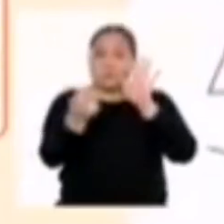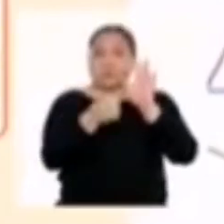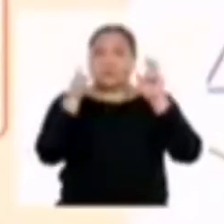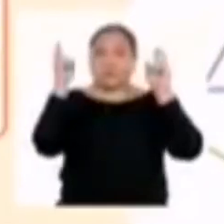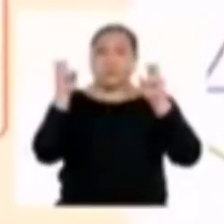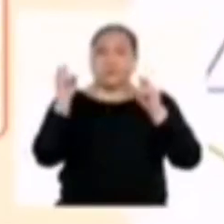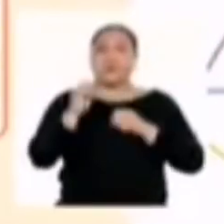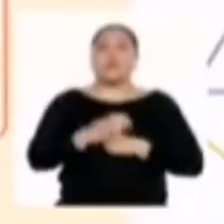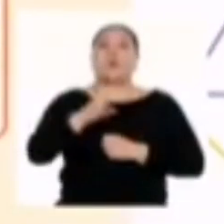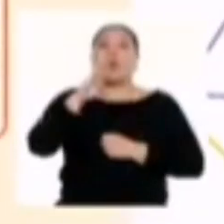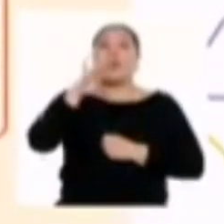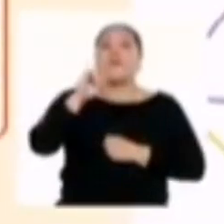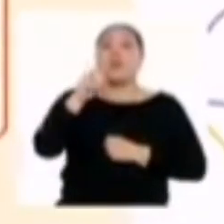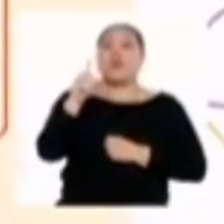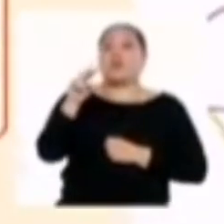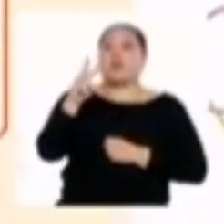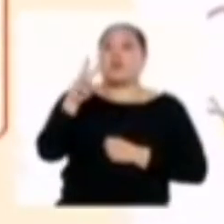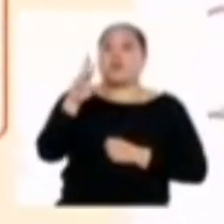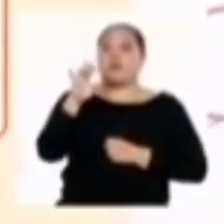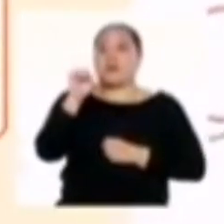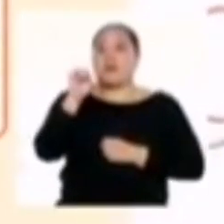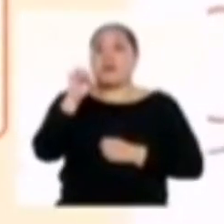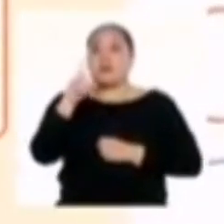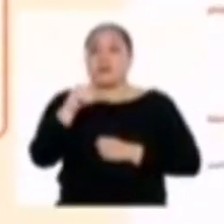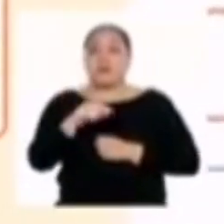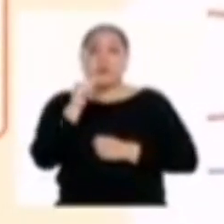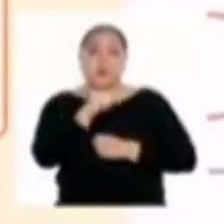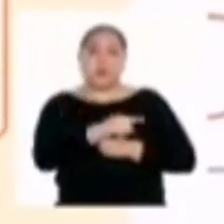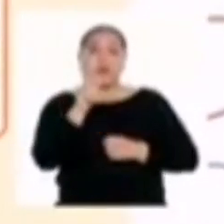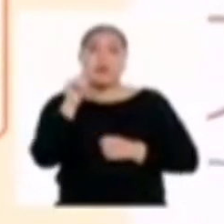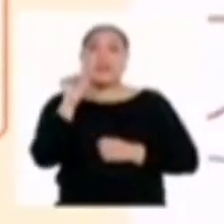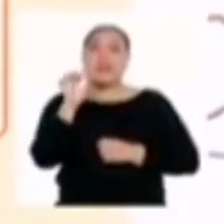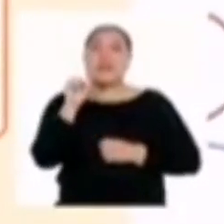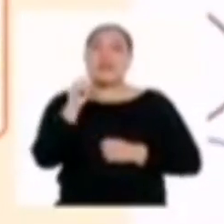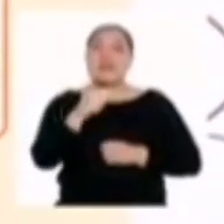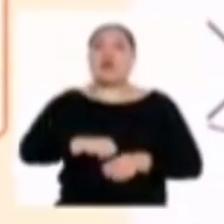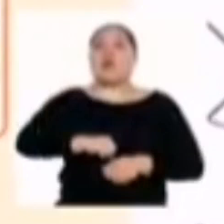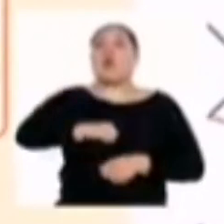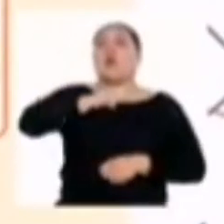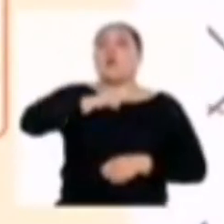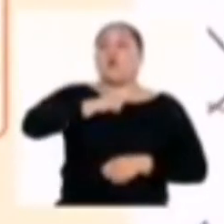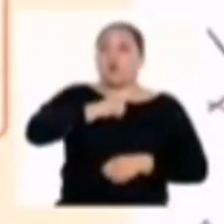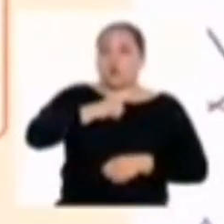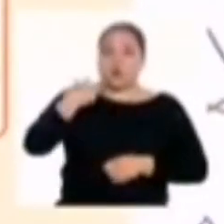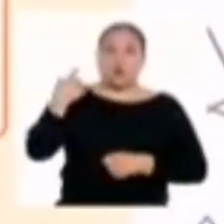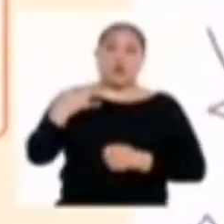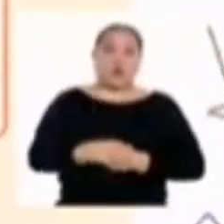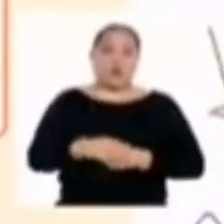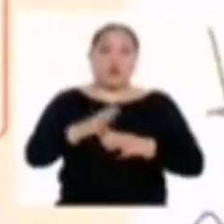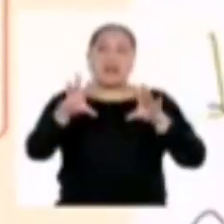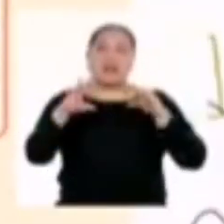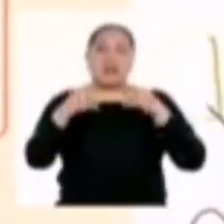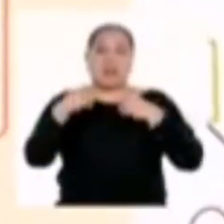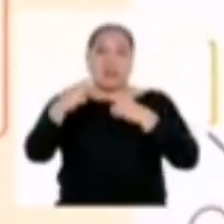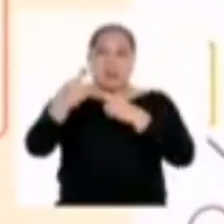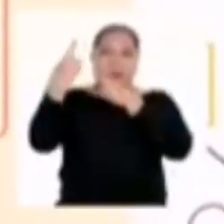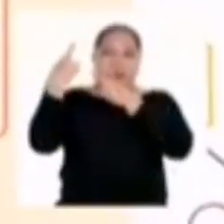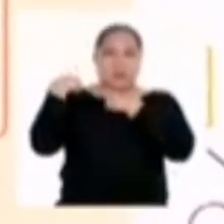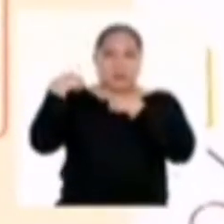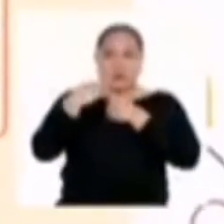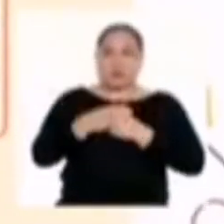tema, la biodiversidad. Hay una tesis, el orgullo y ser conscientes de la